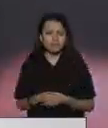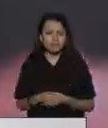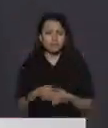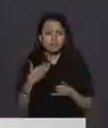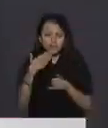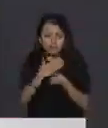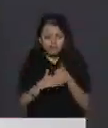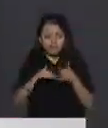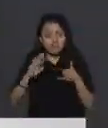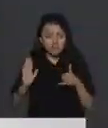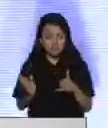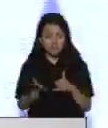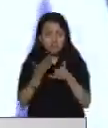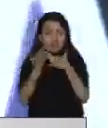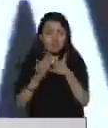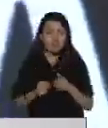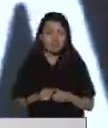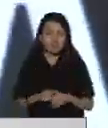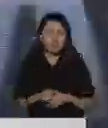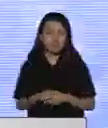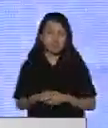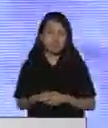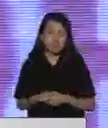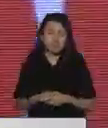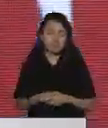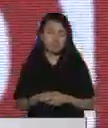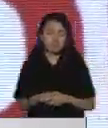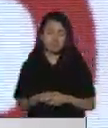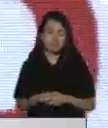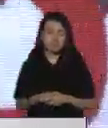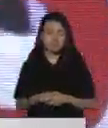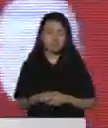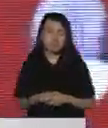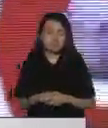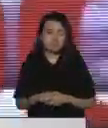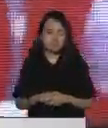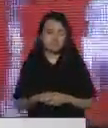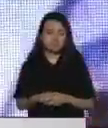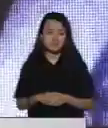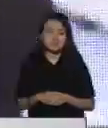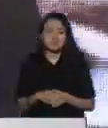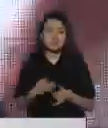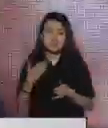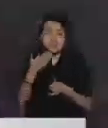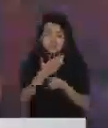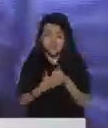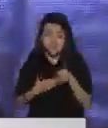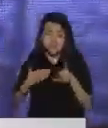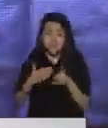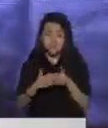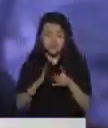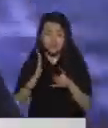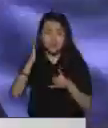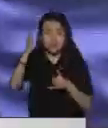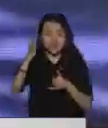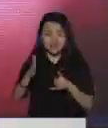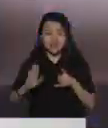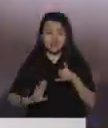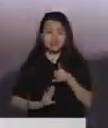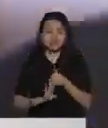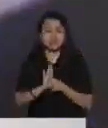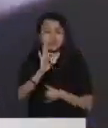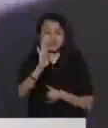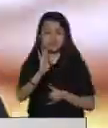Colombia puede ser mejor que lo que es hoy. Y Colombia va a ser mejor